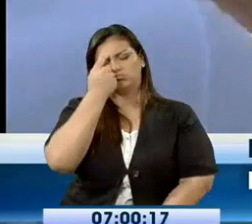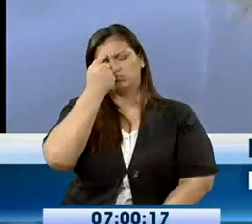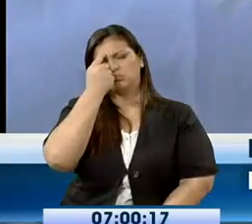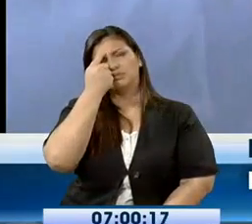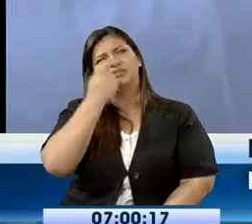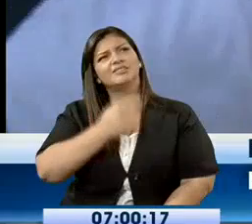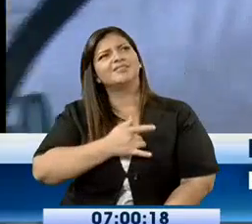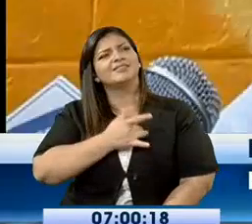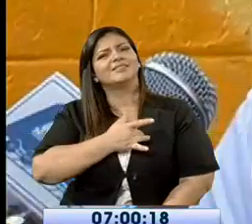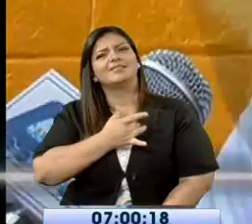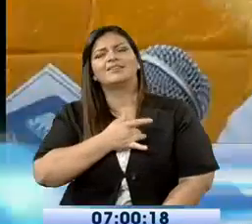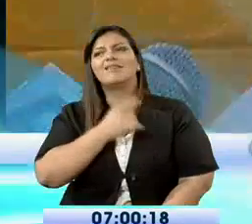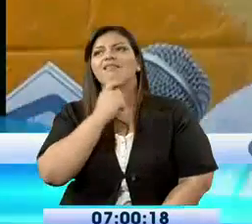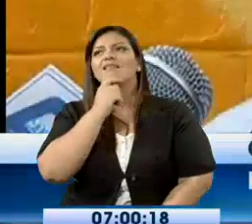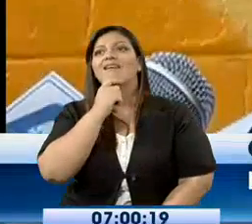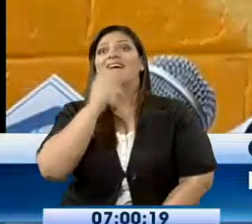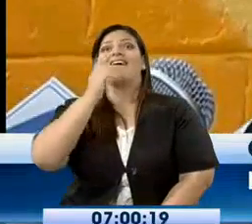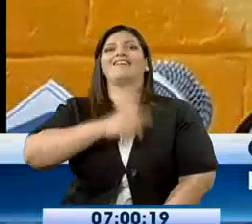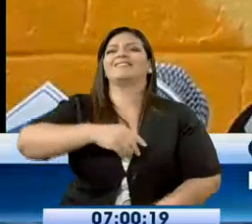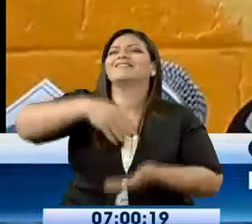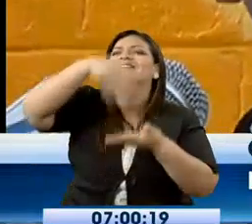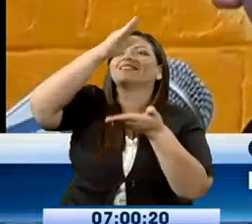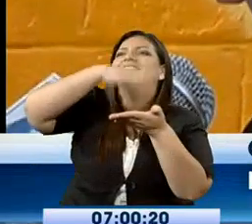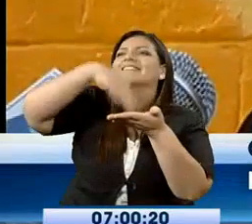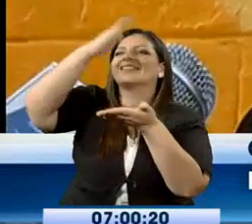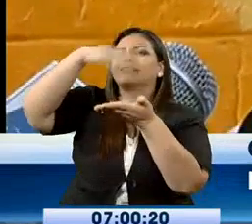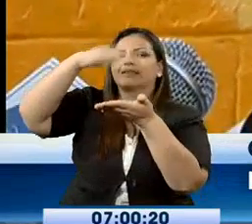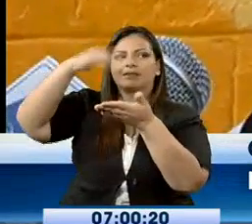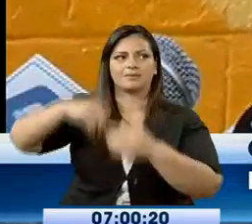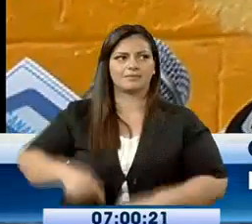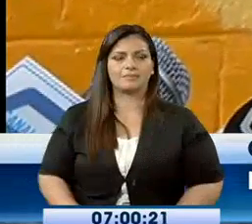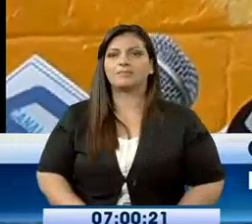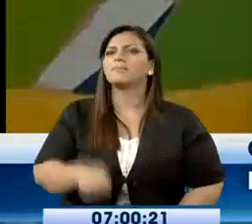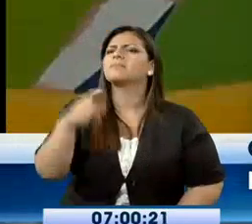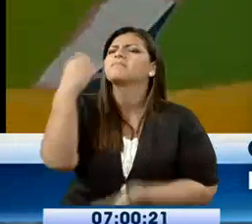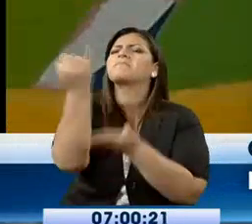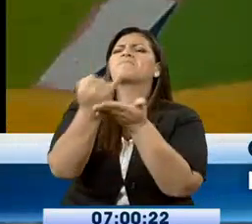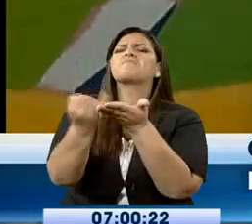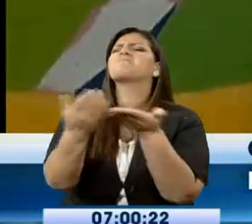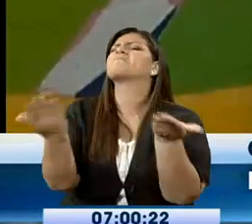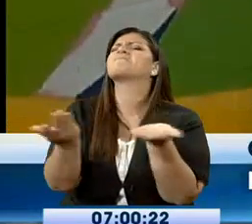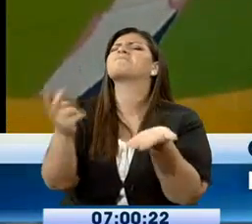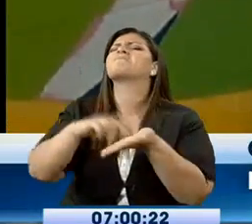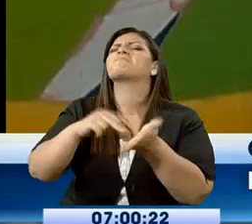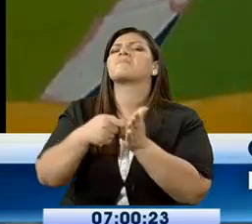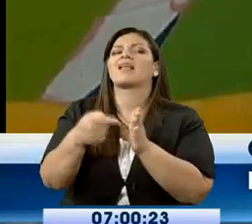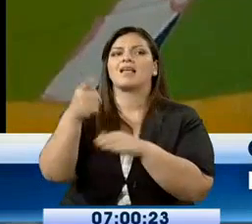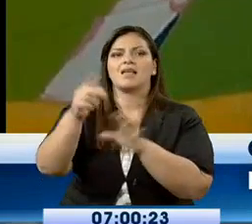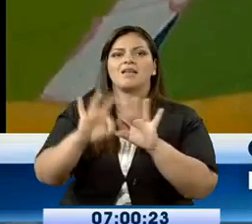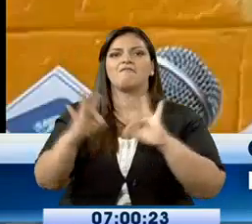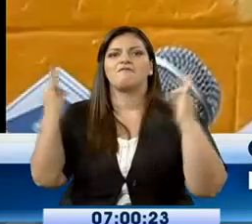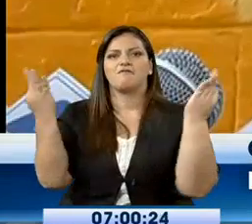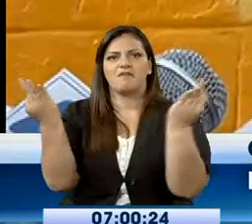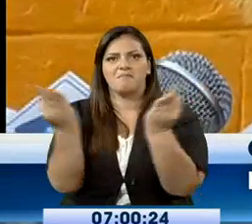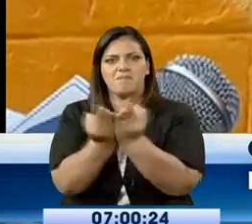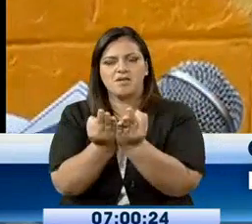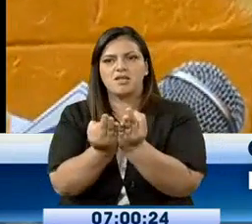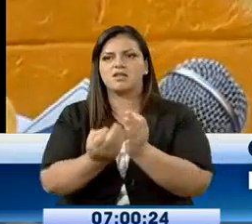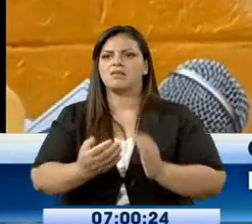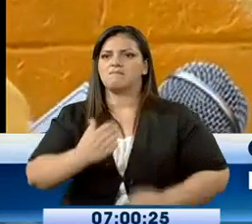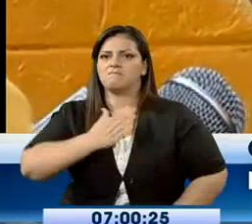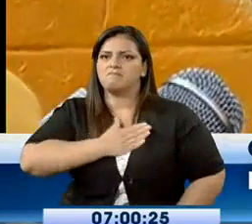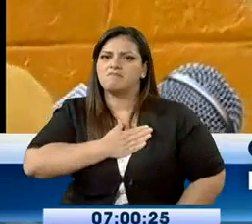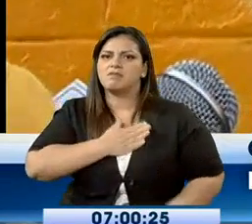de los diseños. Este diseño que tiene que ver acá con la familia, con la identificación, con tu tierra, con lo que